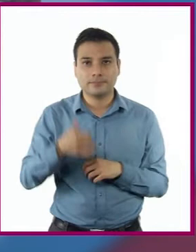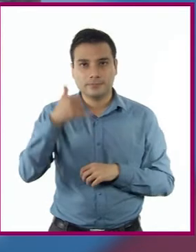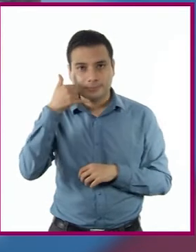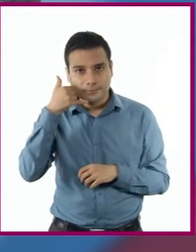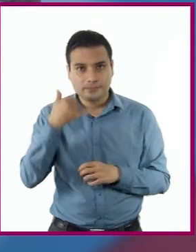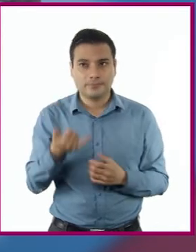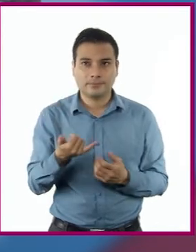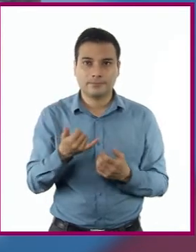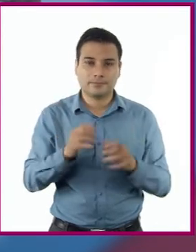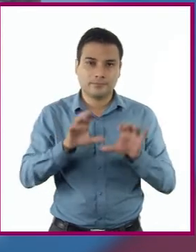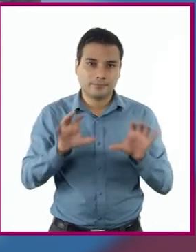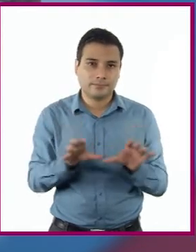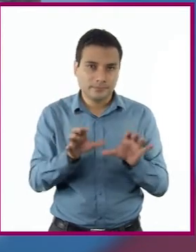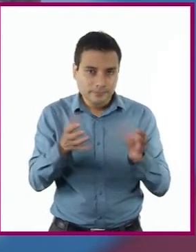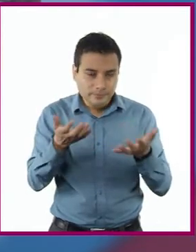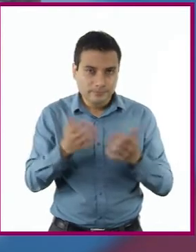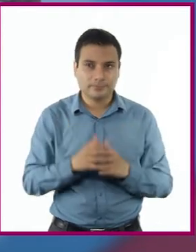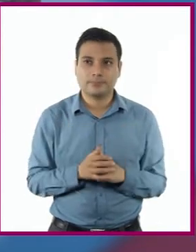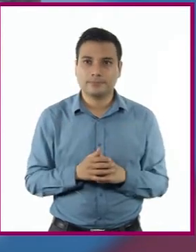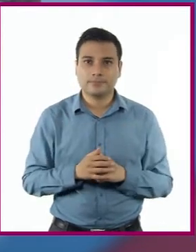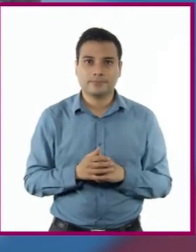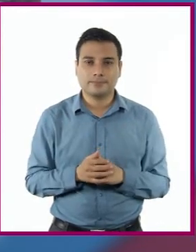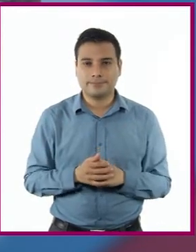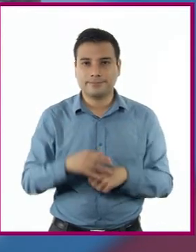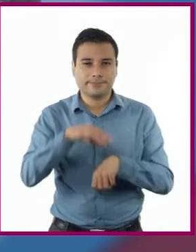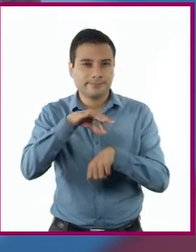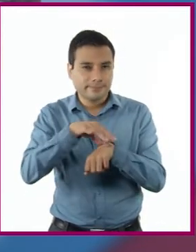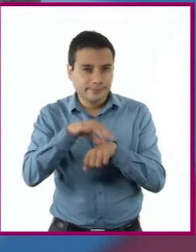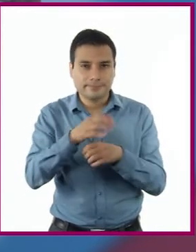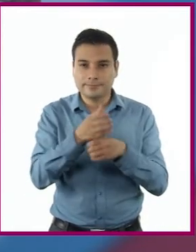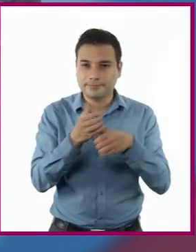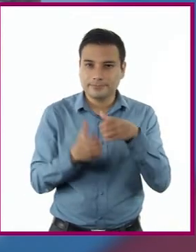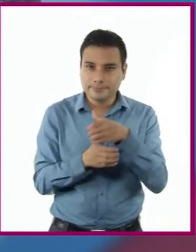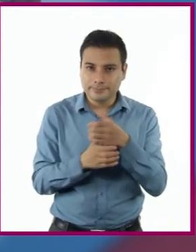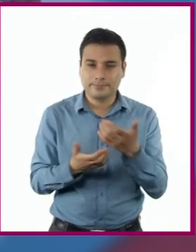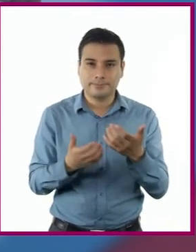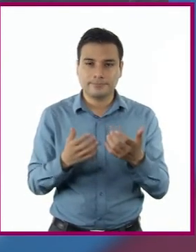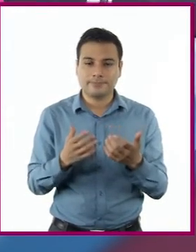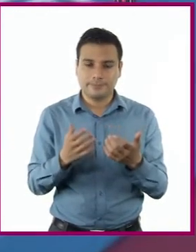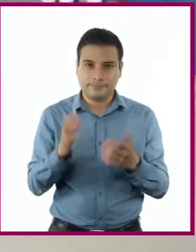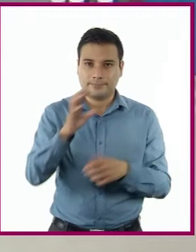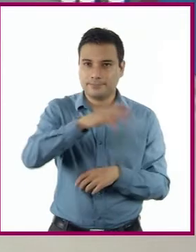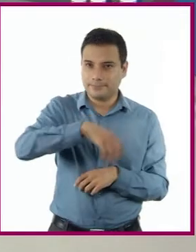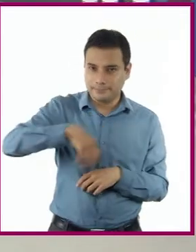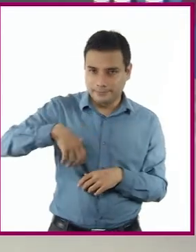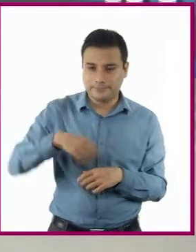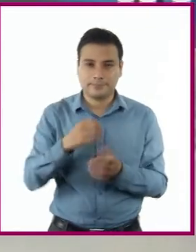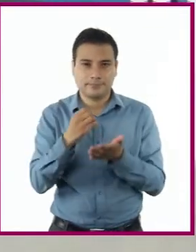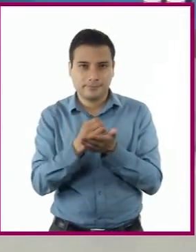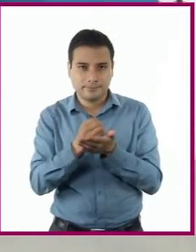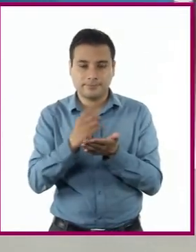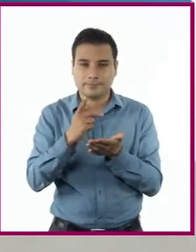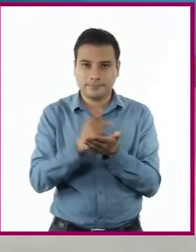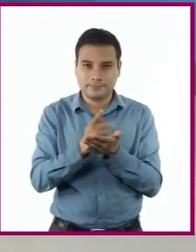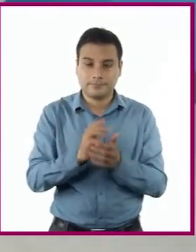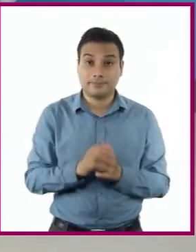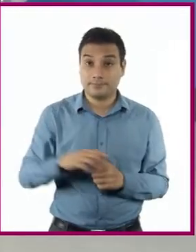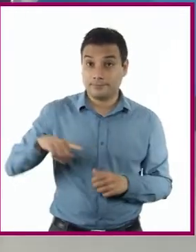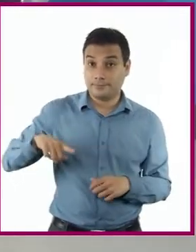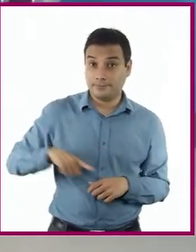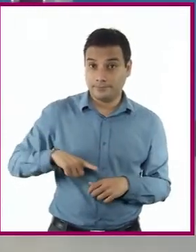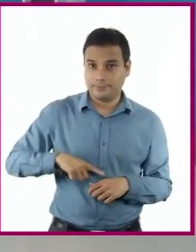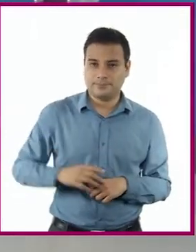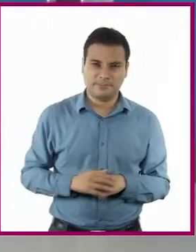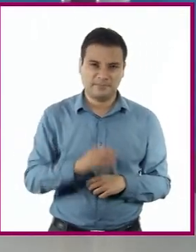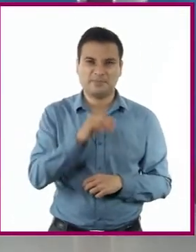móviles, equipo eléctrico, aparatos médicos, tractores, oro y plata. Los gobiernos de la Madrid